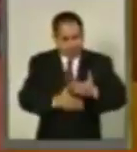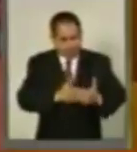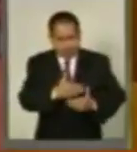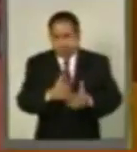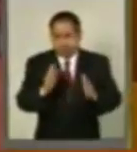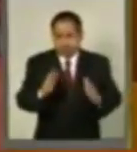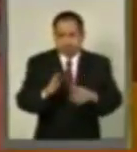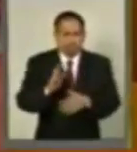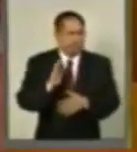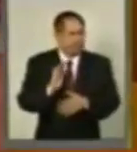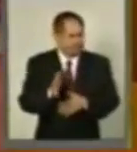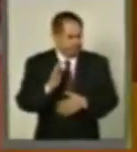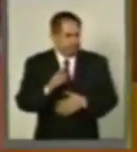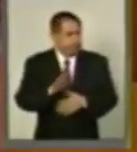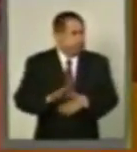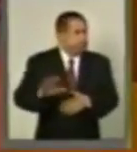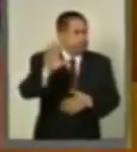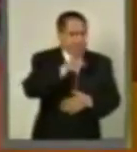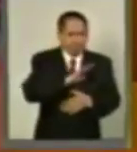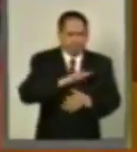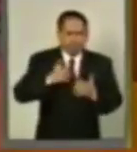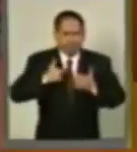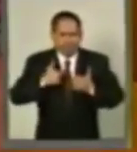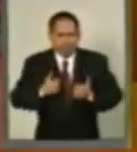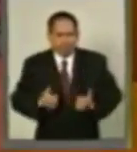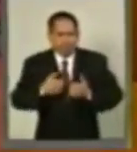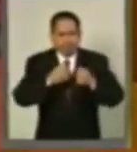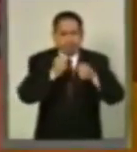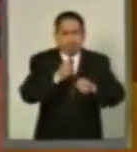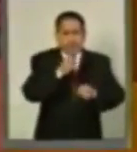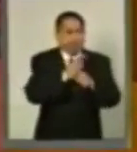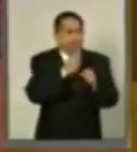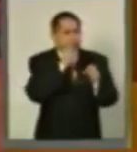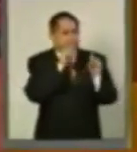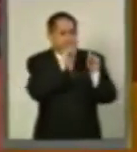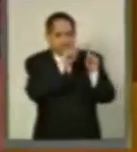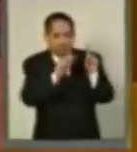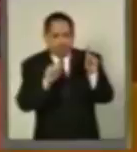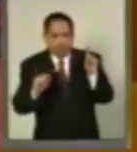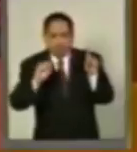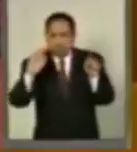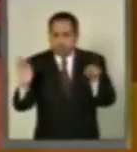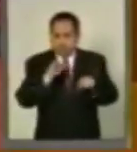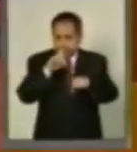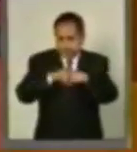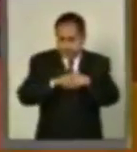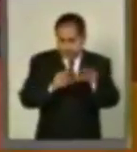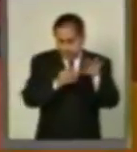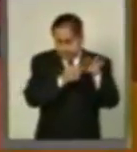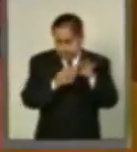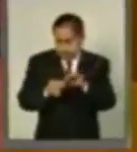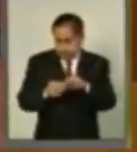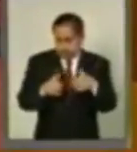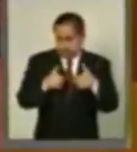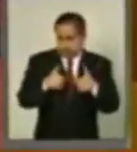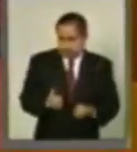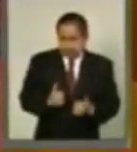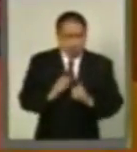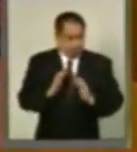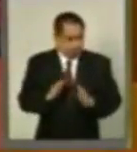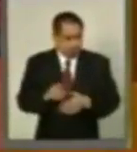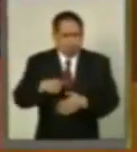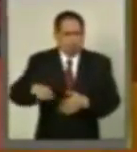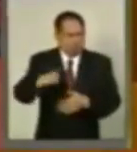hoy hay entendimiento entre las fuerzas de seguridad federal y hay la decisión de